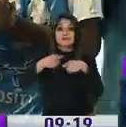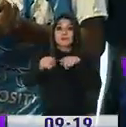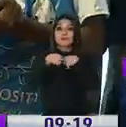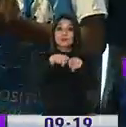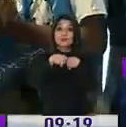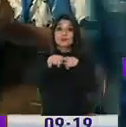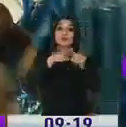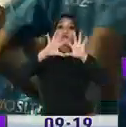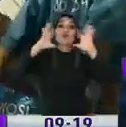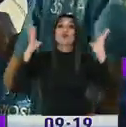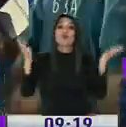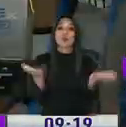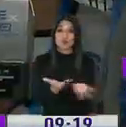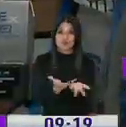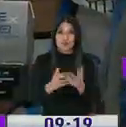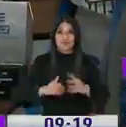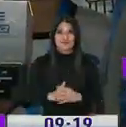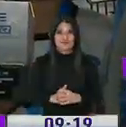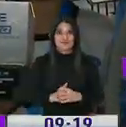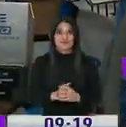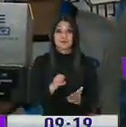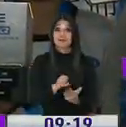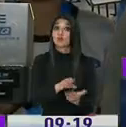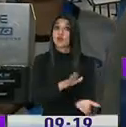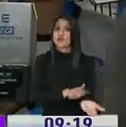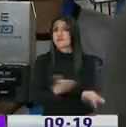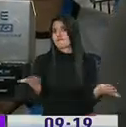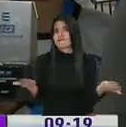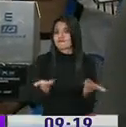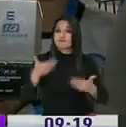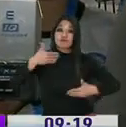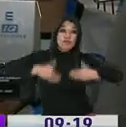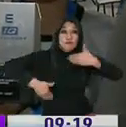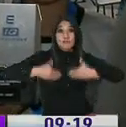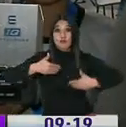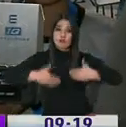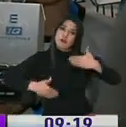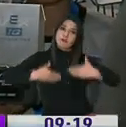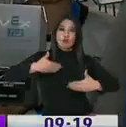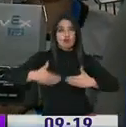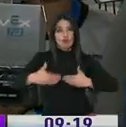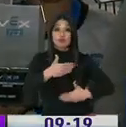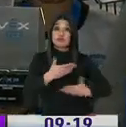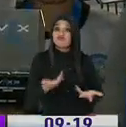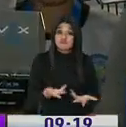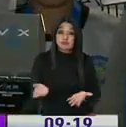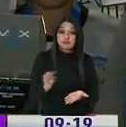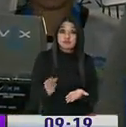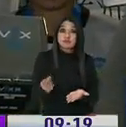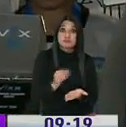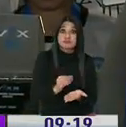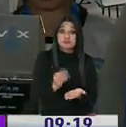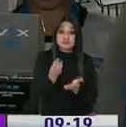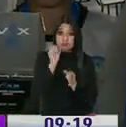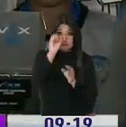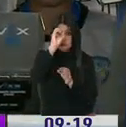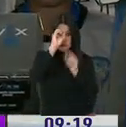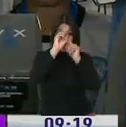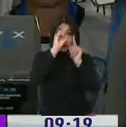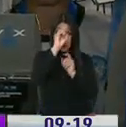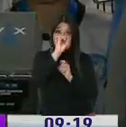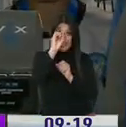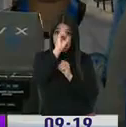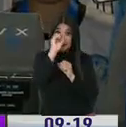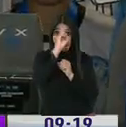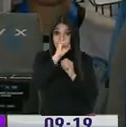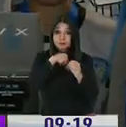a nivel mundial. Nuestro proyecto consiste en un robot el cual transporta bolitas, los